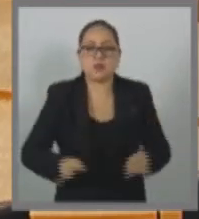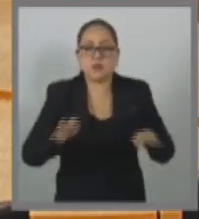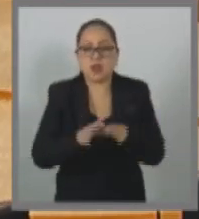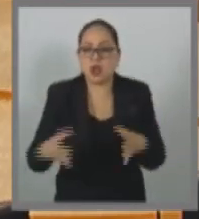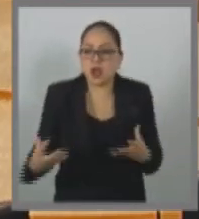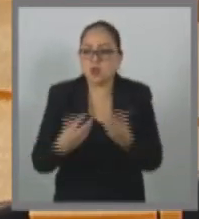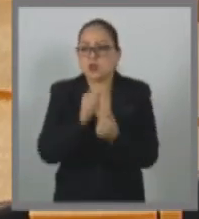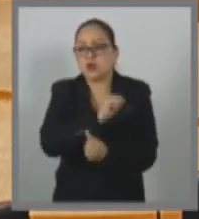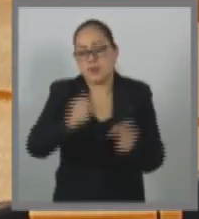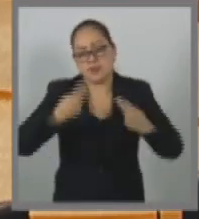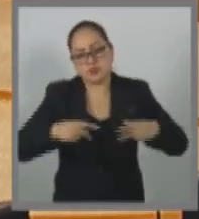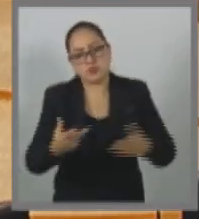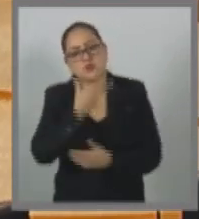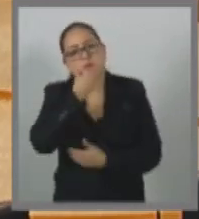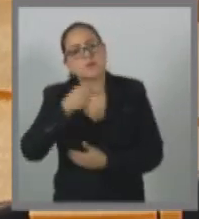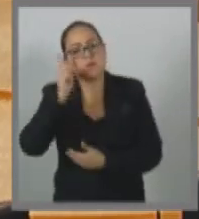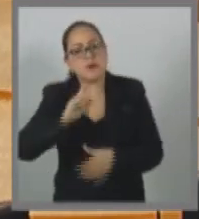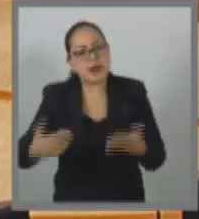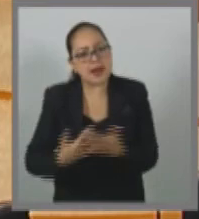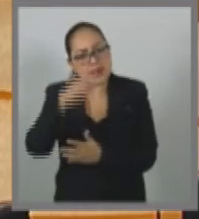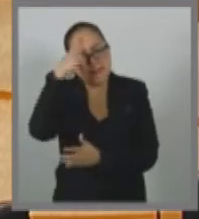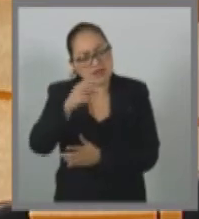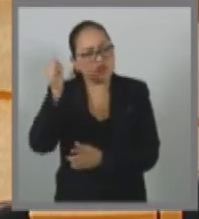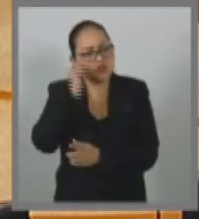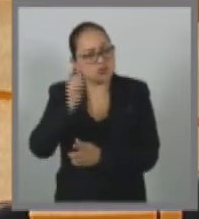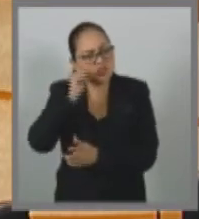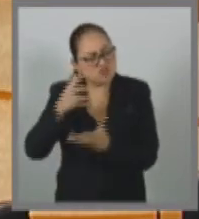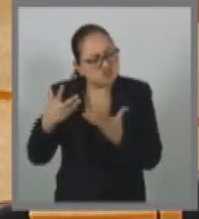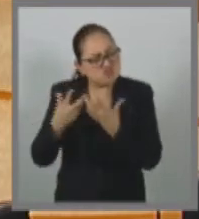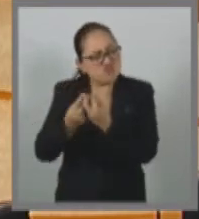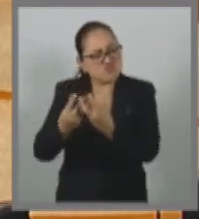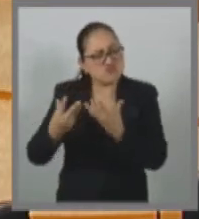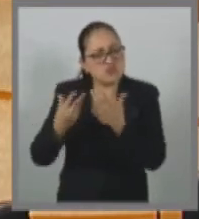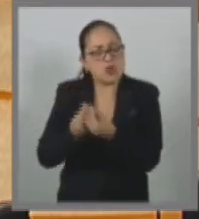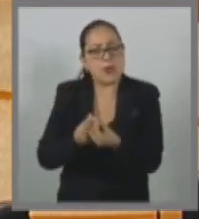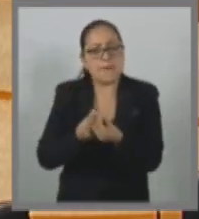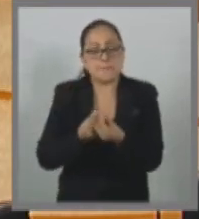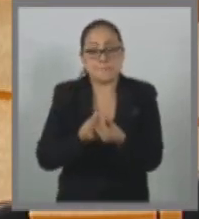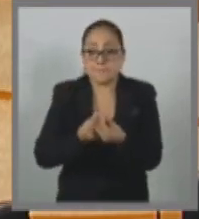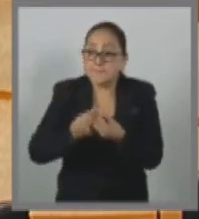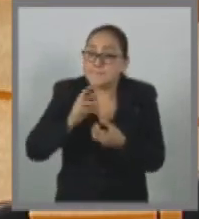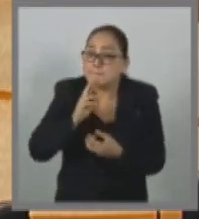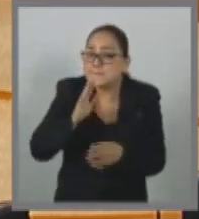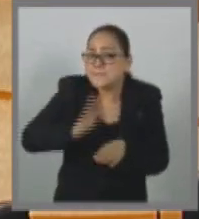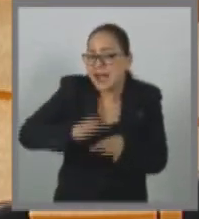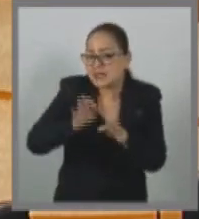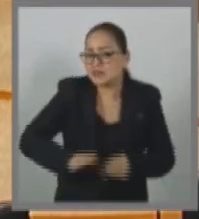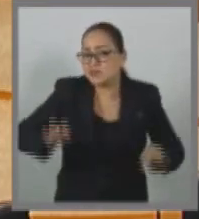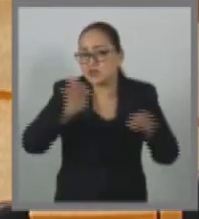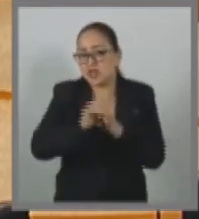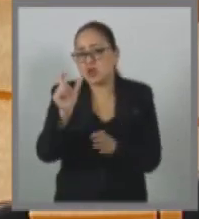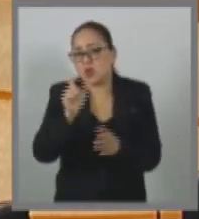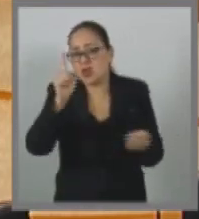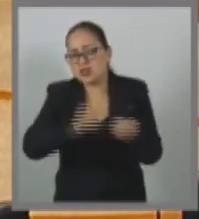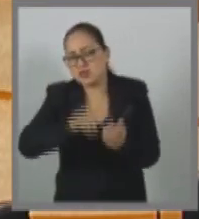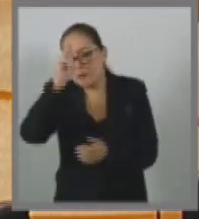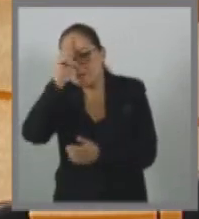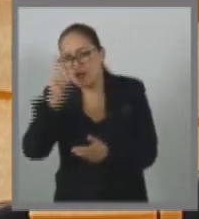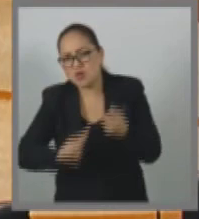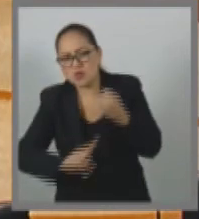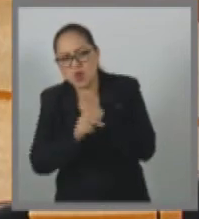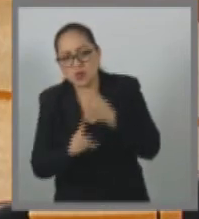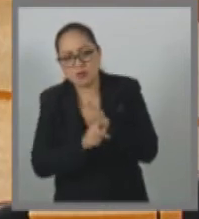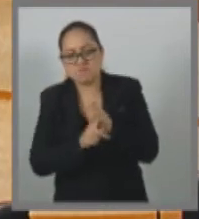y los mexicanos a lo largo de su vida, sobre todo durante los momentos de mayor vulnerabilidad. Sin